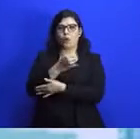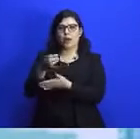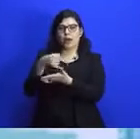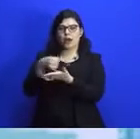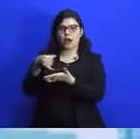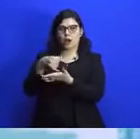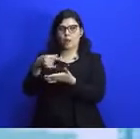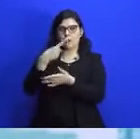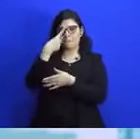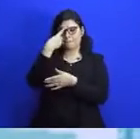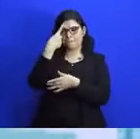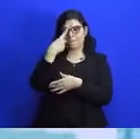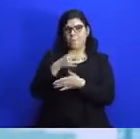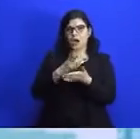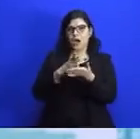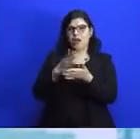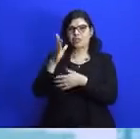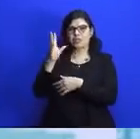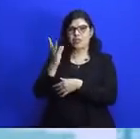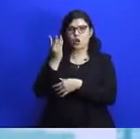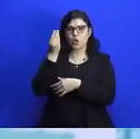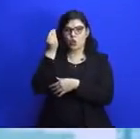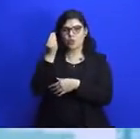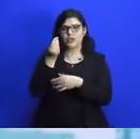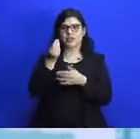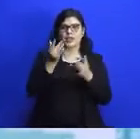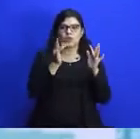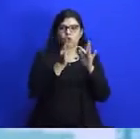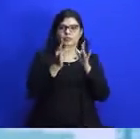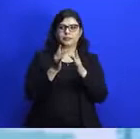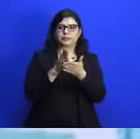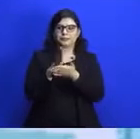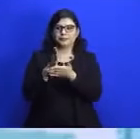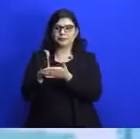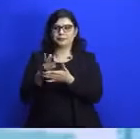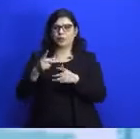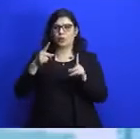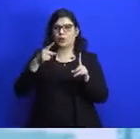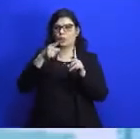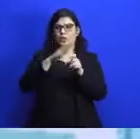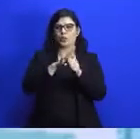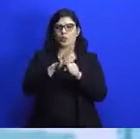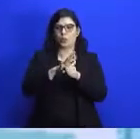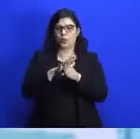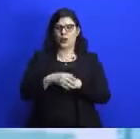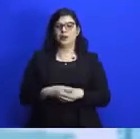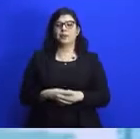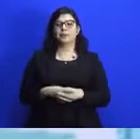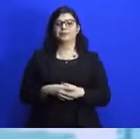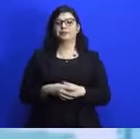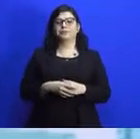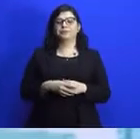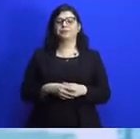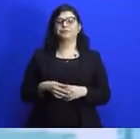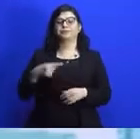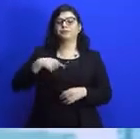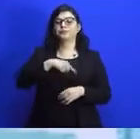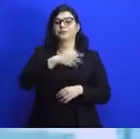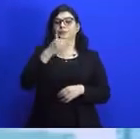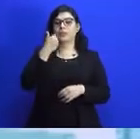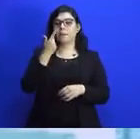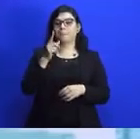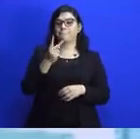fomentando el acceso a la tecnología y la conectividad. Nuestro objetivo es habilitar digitalmente a 25